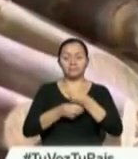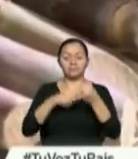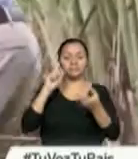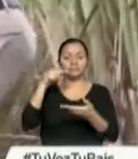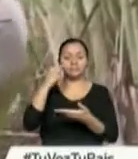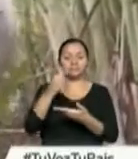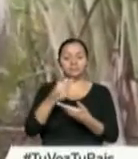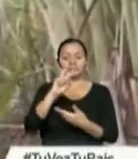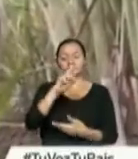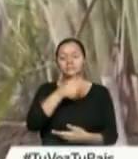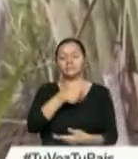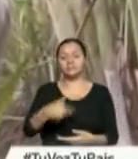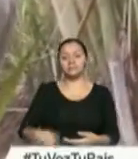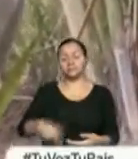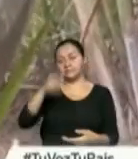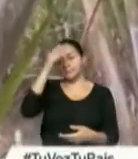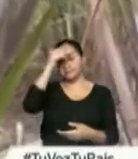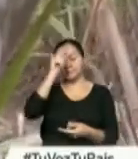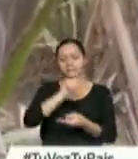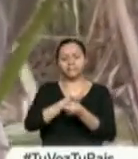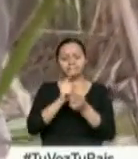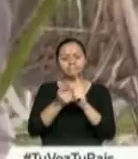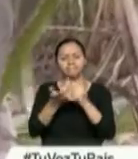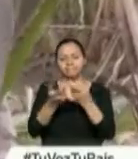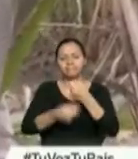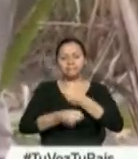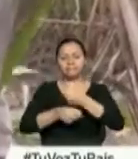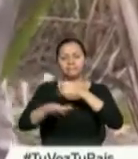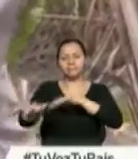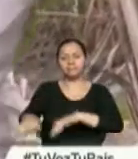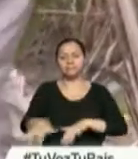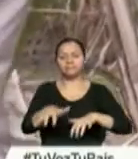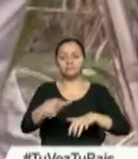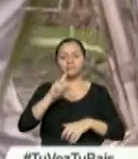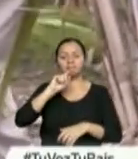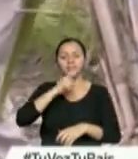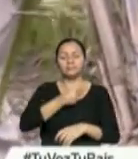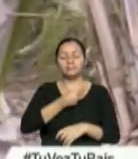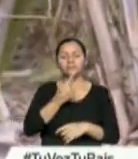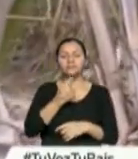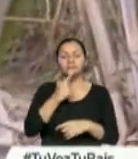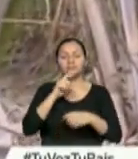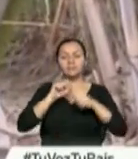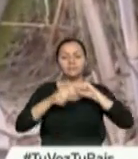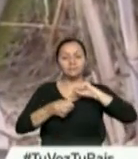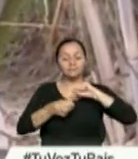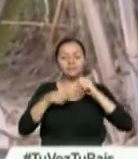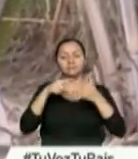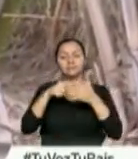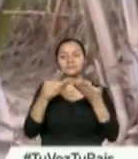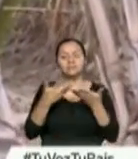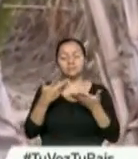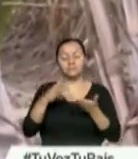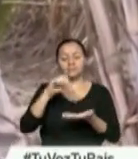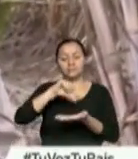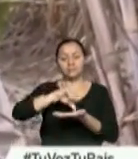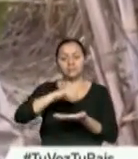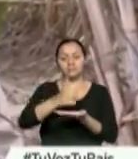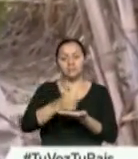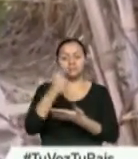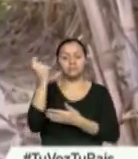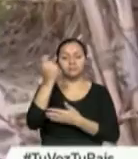Jorge Glass mantuvo un encuentro con agricultores de la Unión Nacional de Cañicultores del Ecuador, UNCE, en su sede del Cantón El